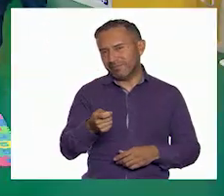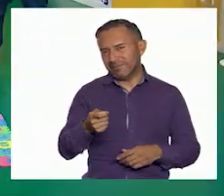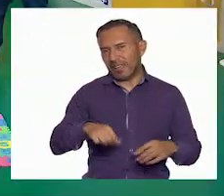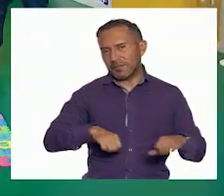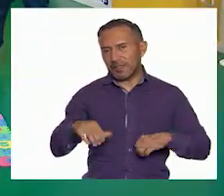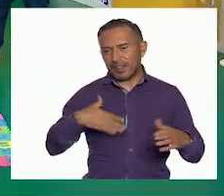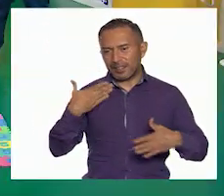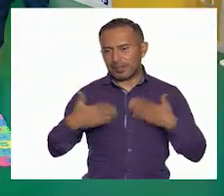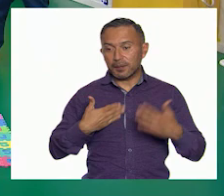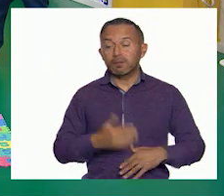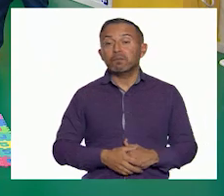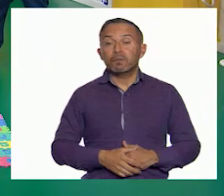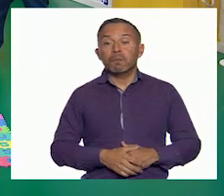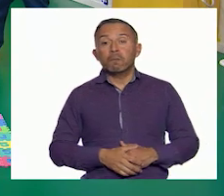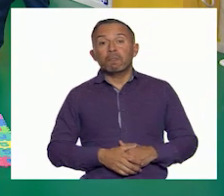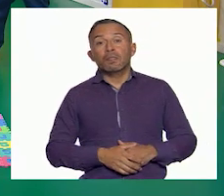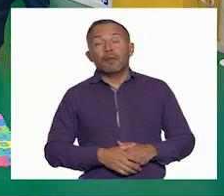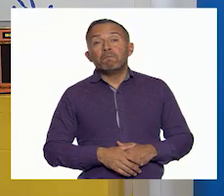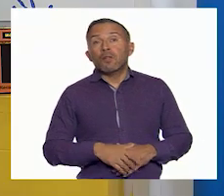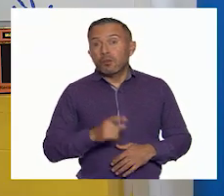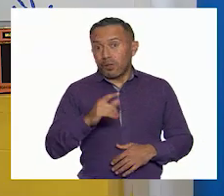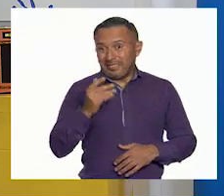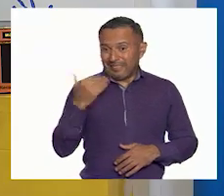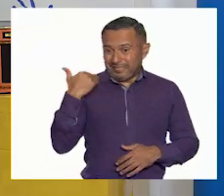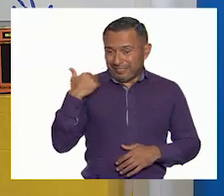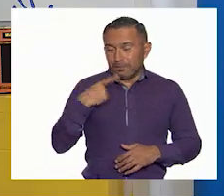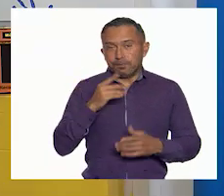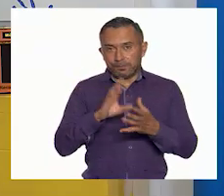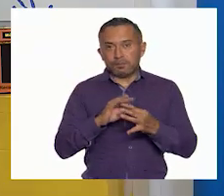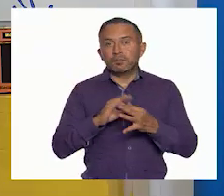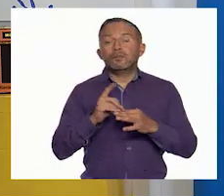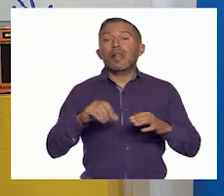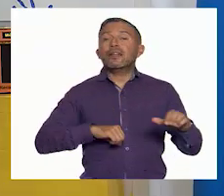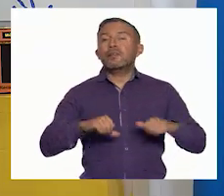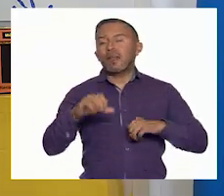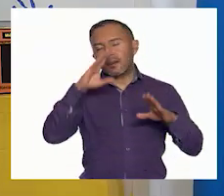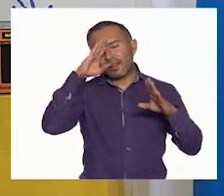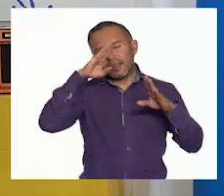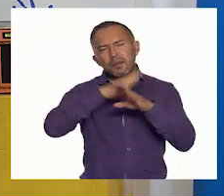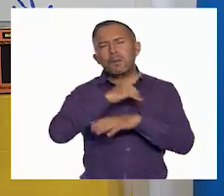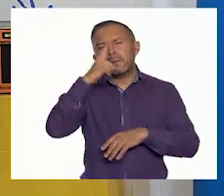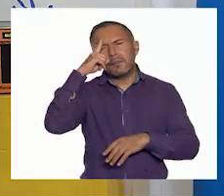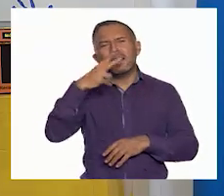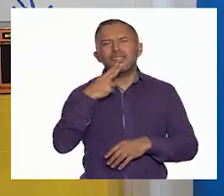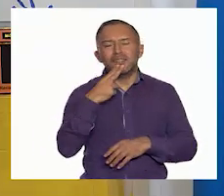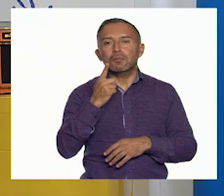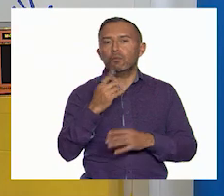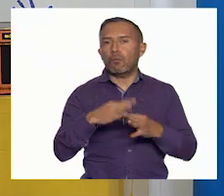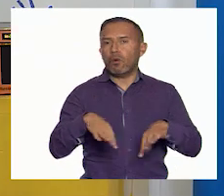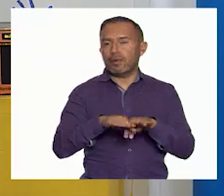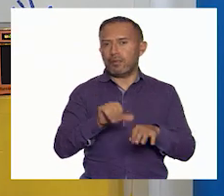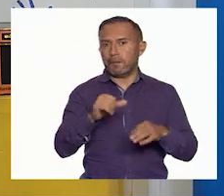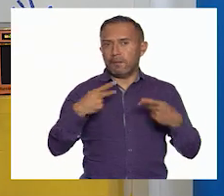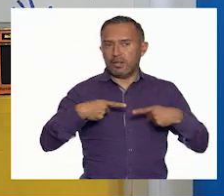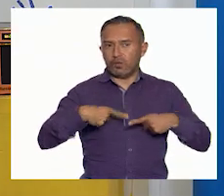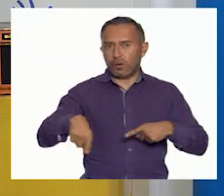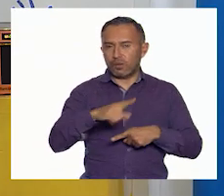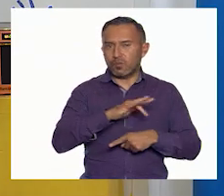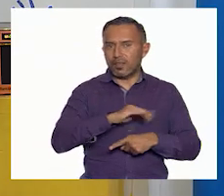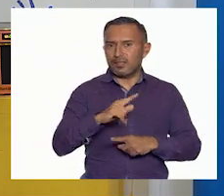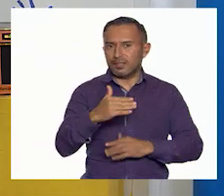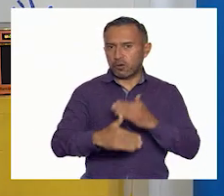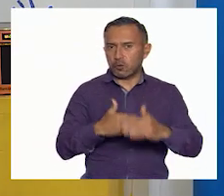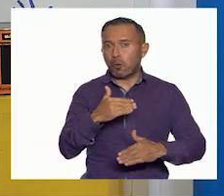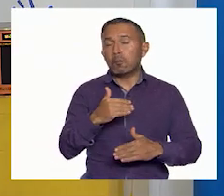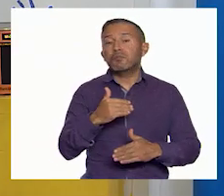recuerdan, durante estos días hemos estado hablando que las actividades recreativas son importantes para el desarrollo de las personas. Y no importa la edad